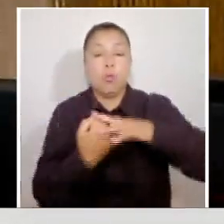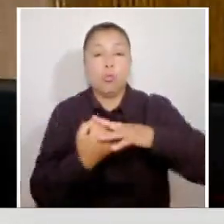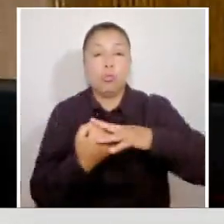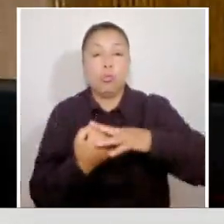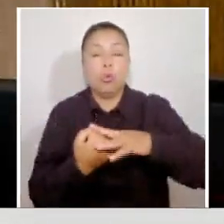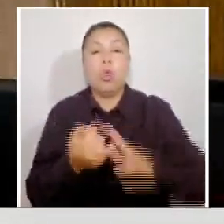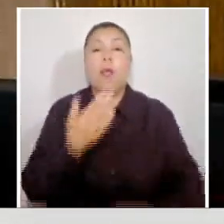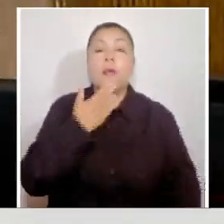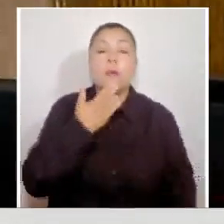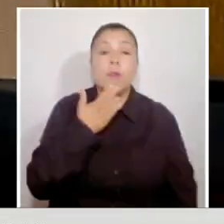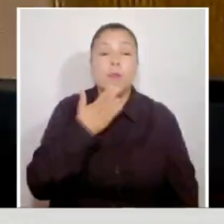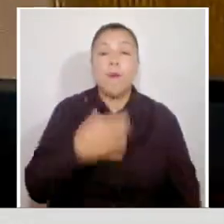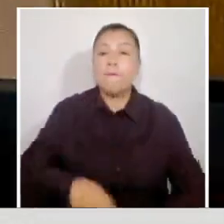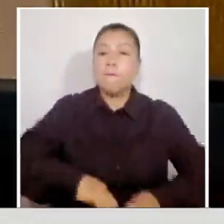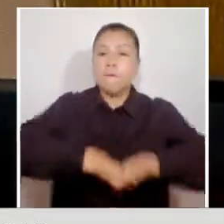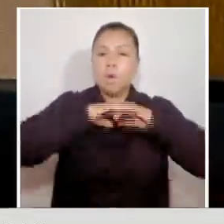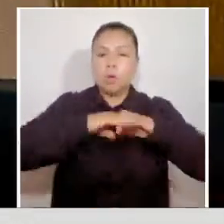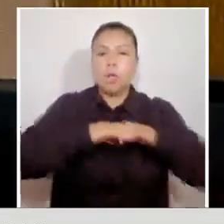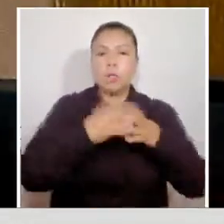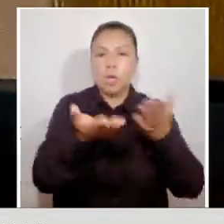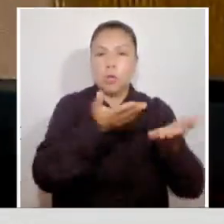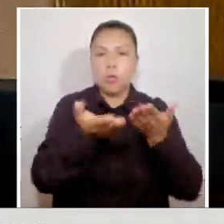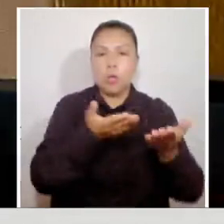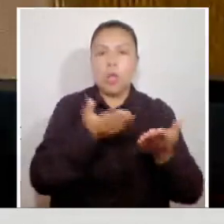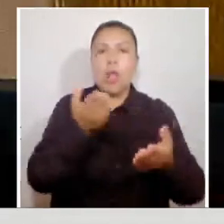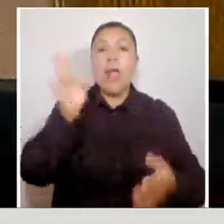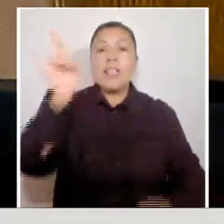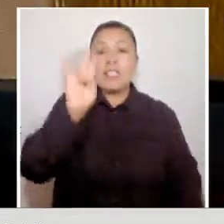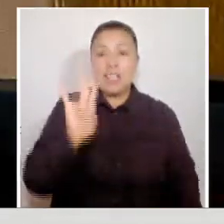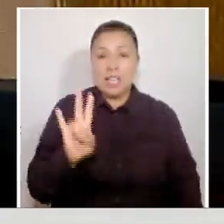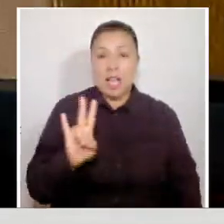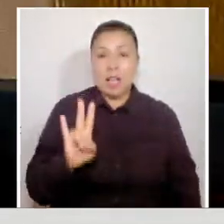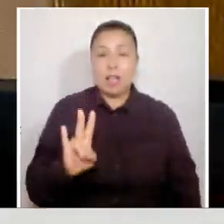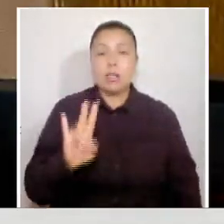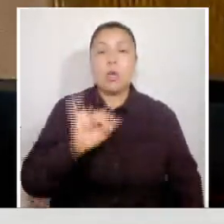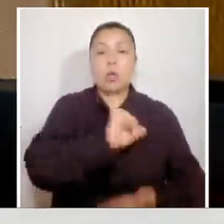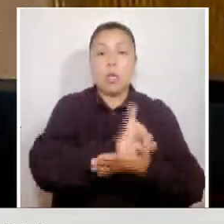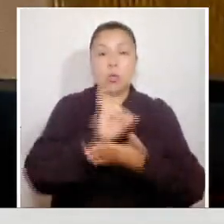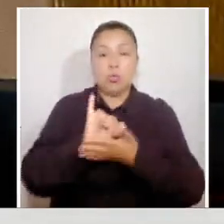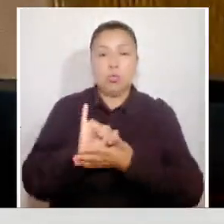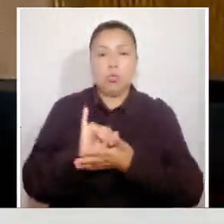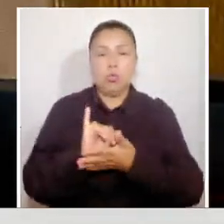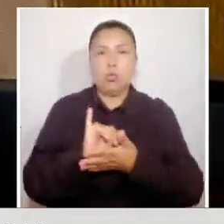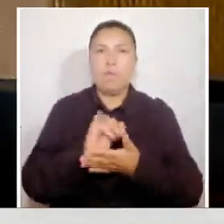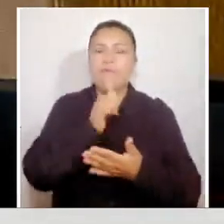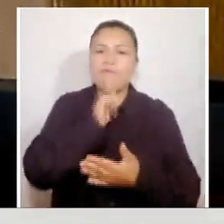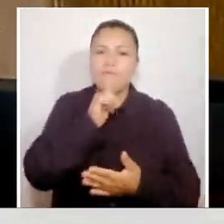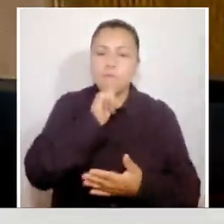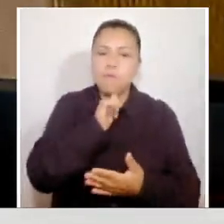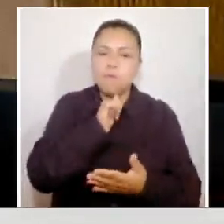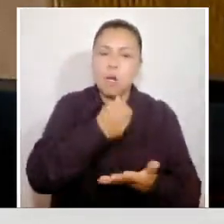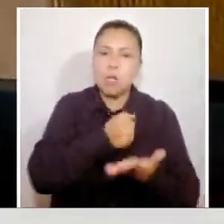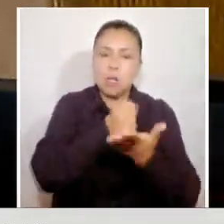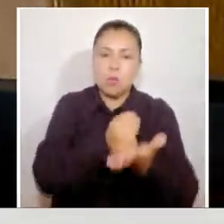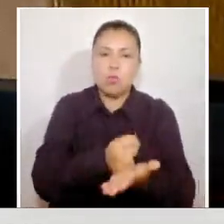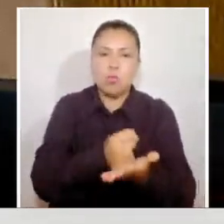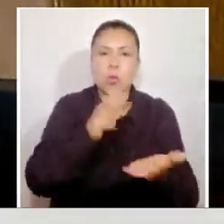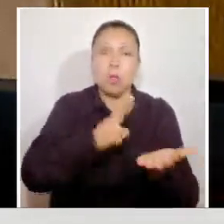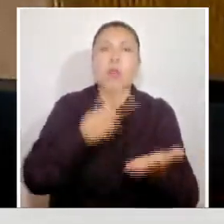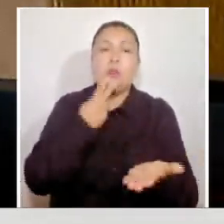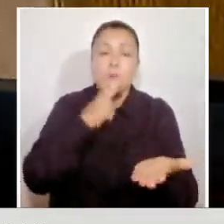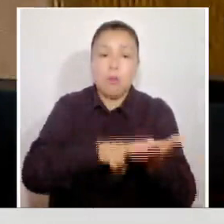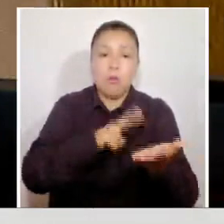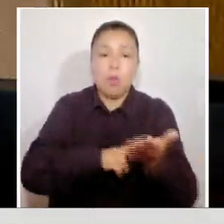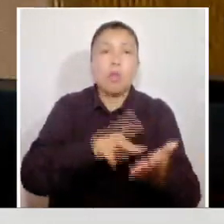del fortalecer esos servicios como el senadis que es un organismo que nos da el ancho hoy día para la realidad que tenemos y que vamos a tener